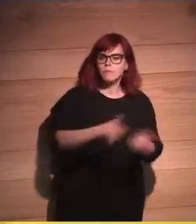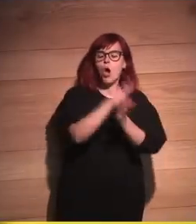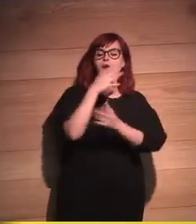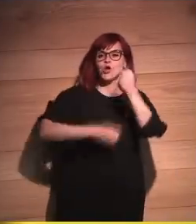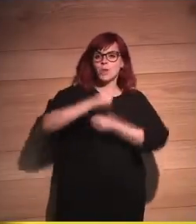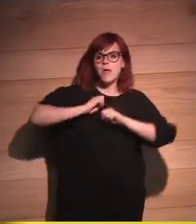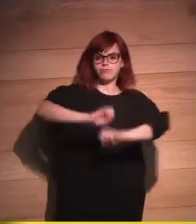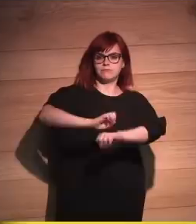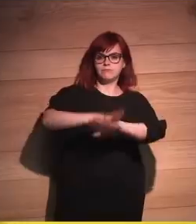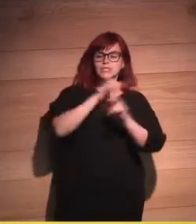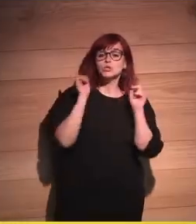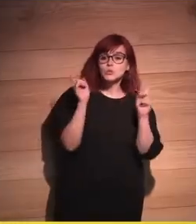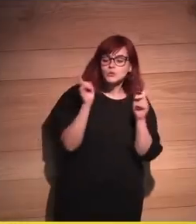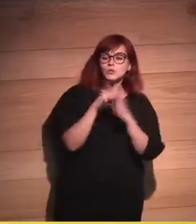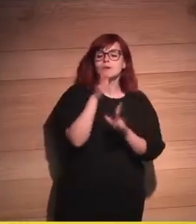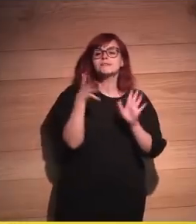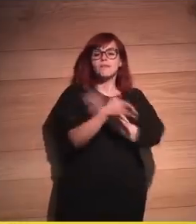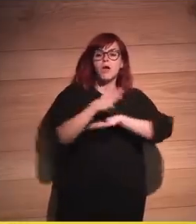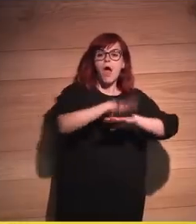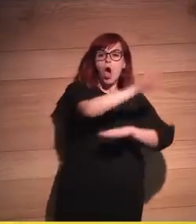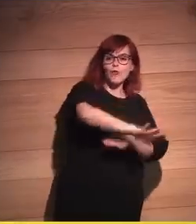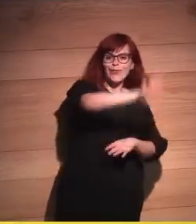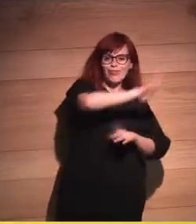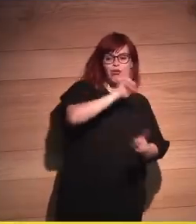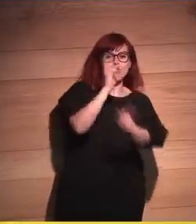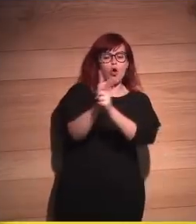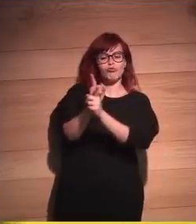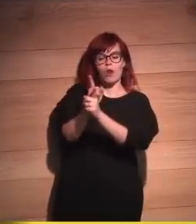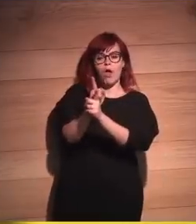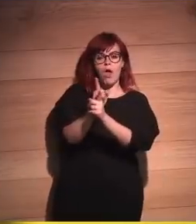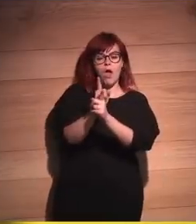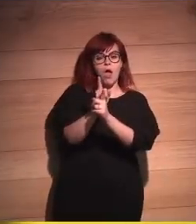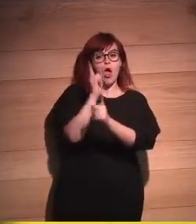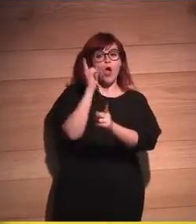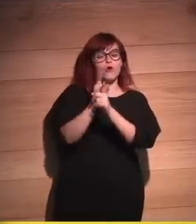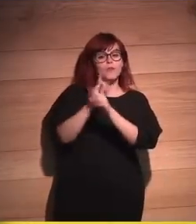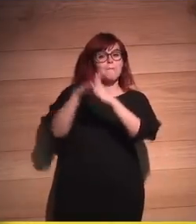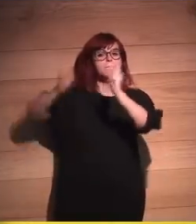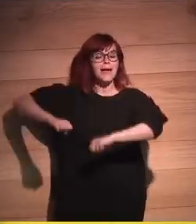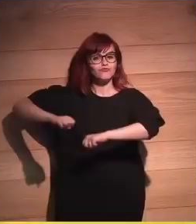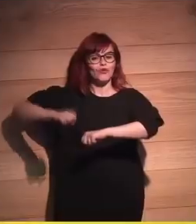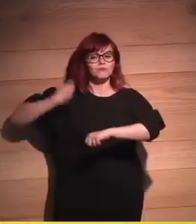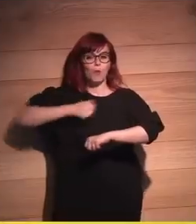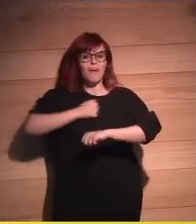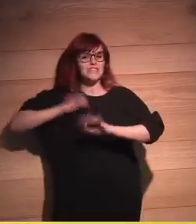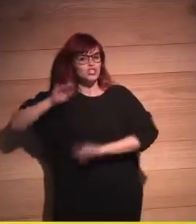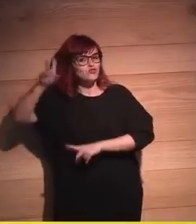económico. No era un bloqueo de Occidente contra el Pacto de Varsovia, era